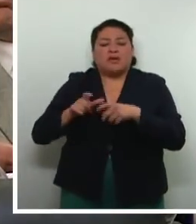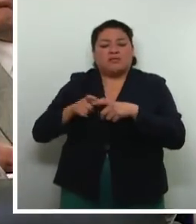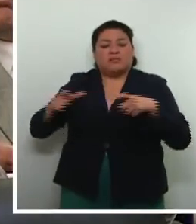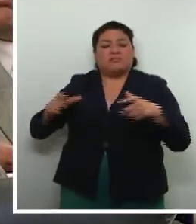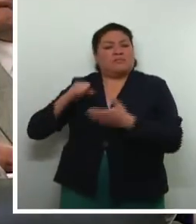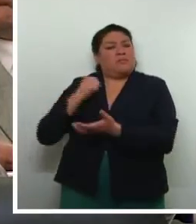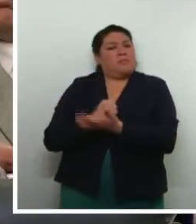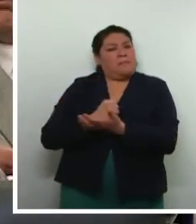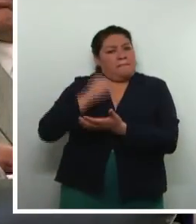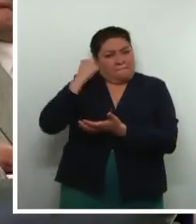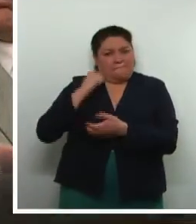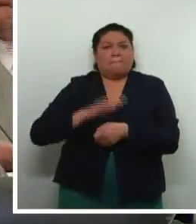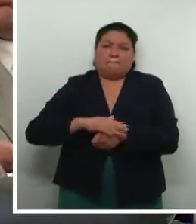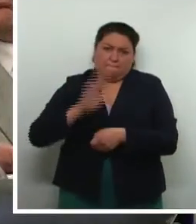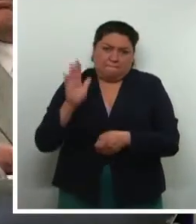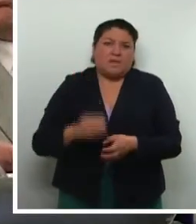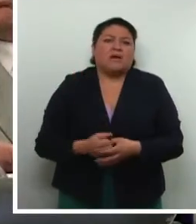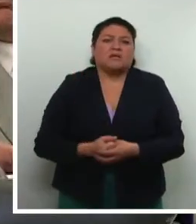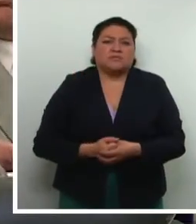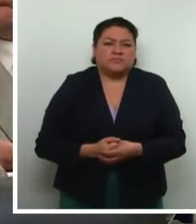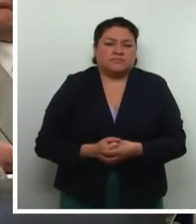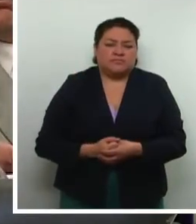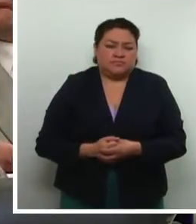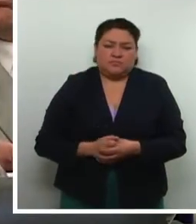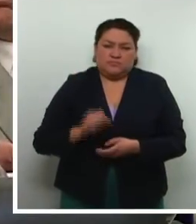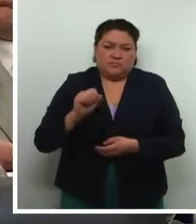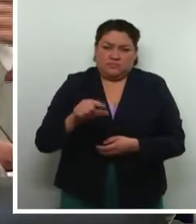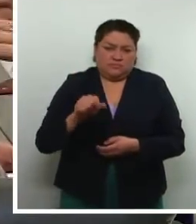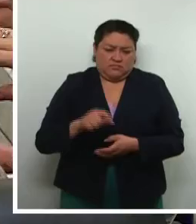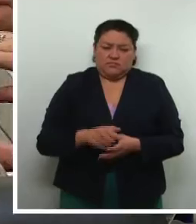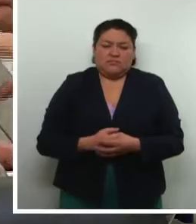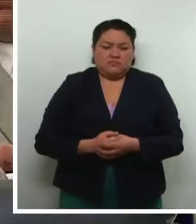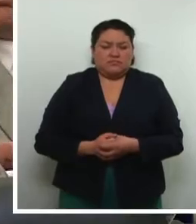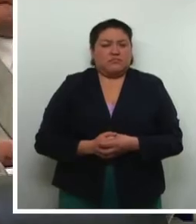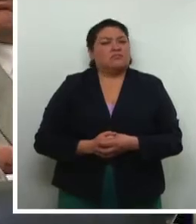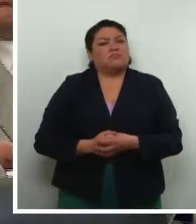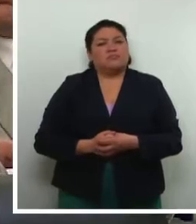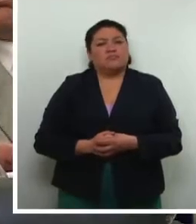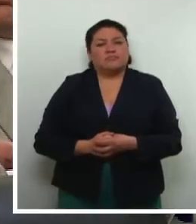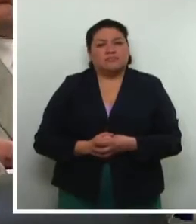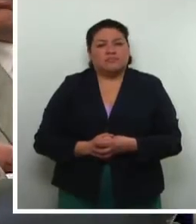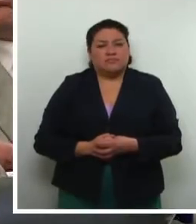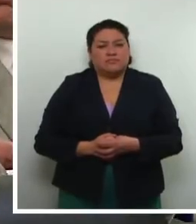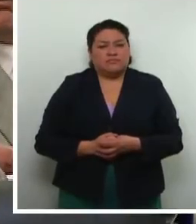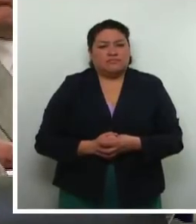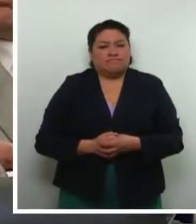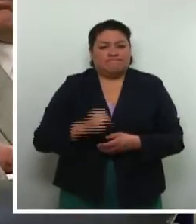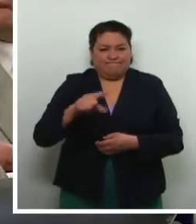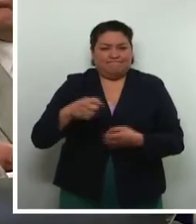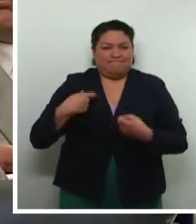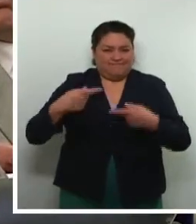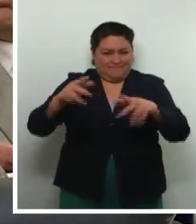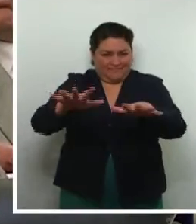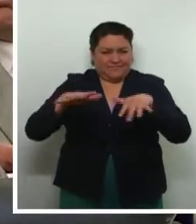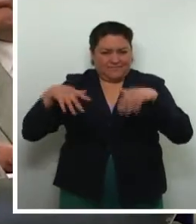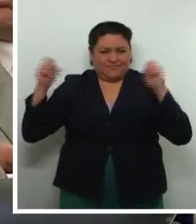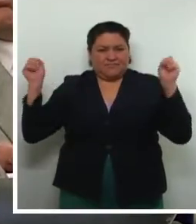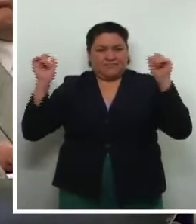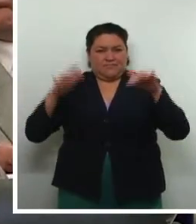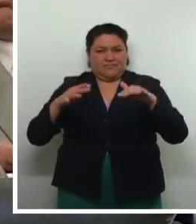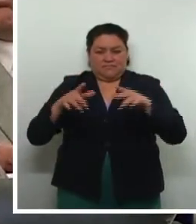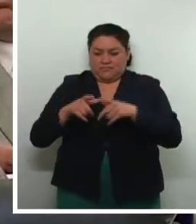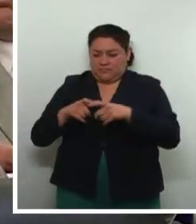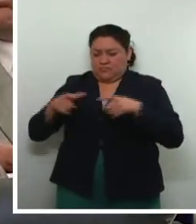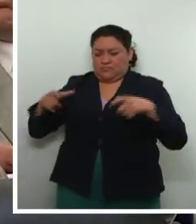las 2/3 partes de los integrantes presentes en este pleno. Yo le agradecería